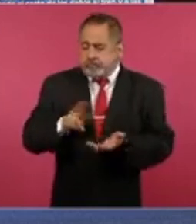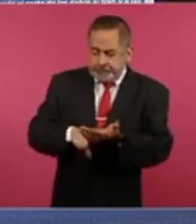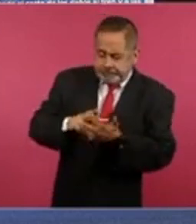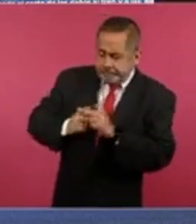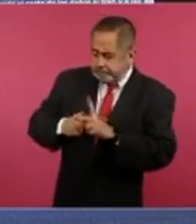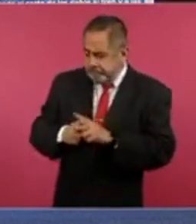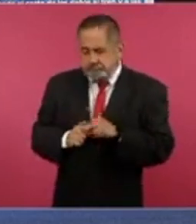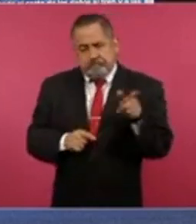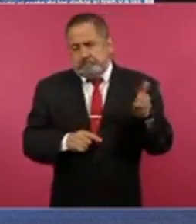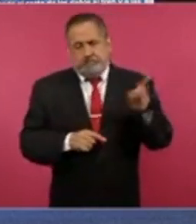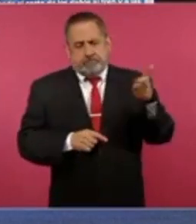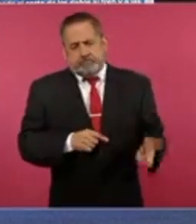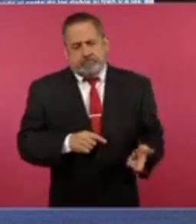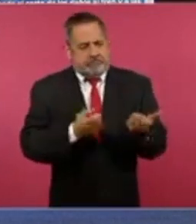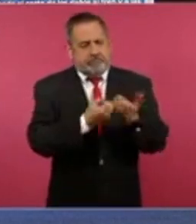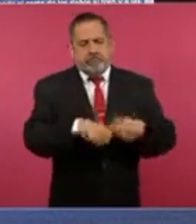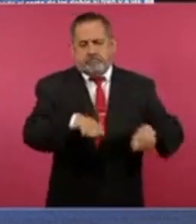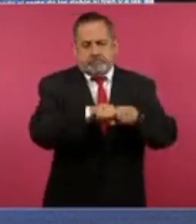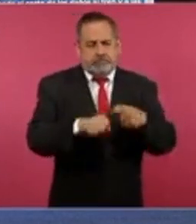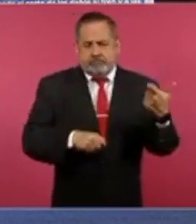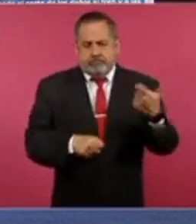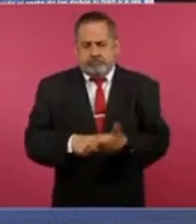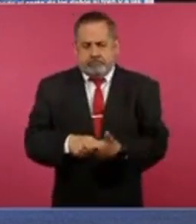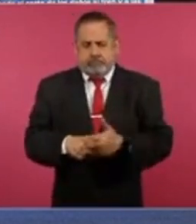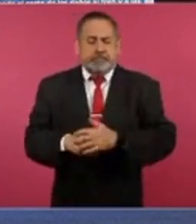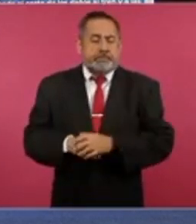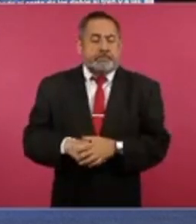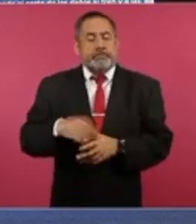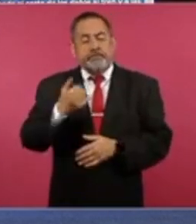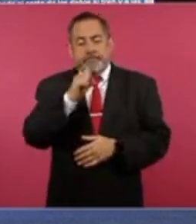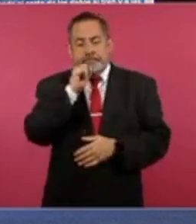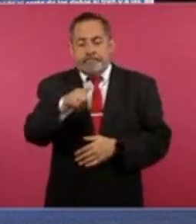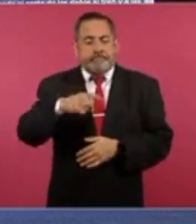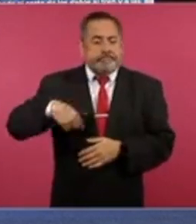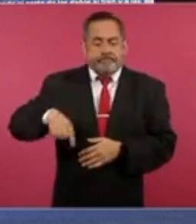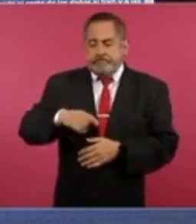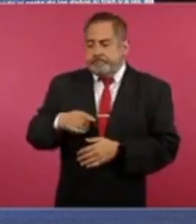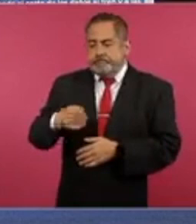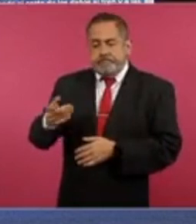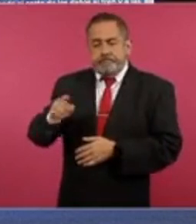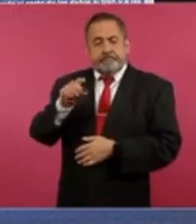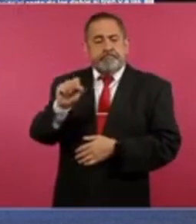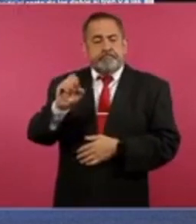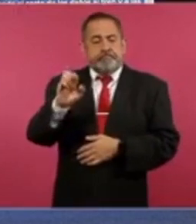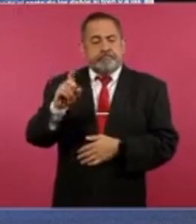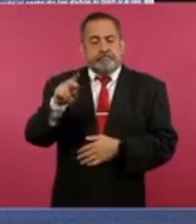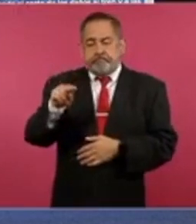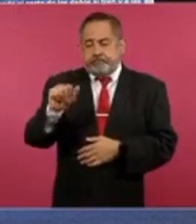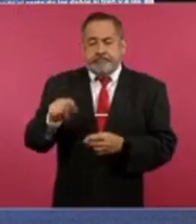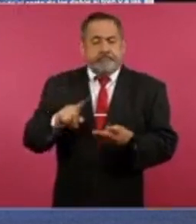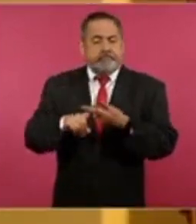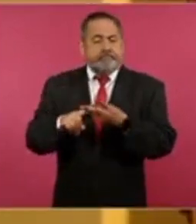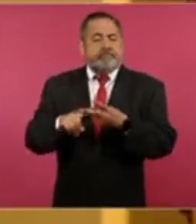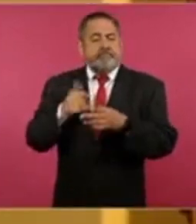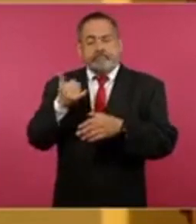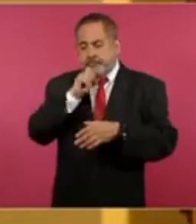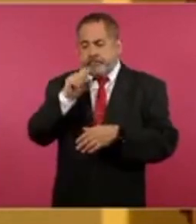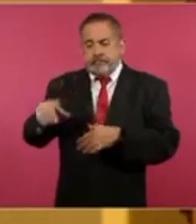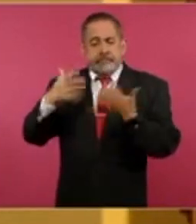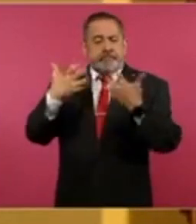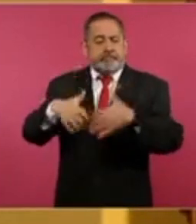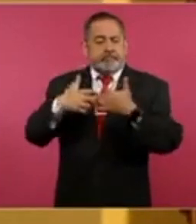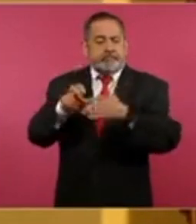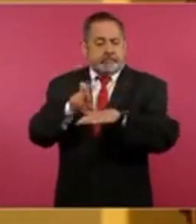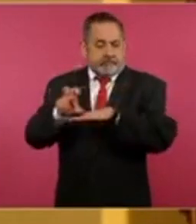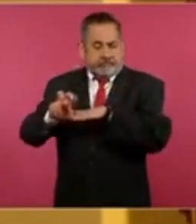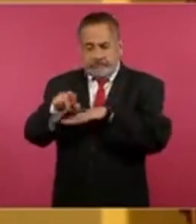daños y las asesorías jurídicas tanto de la Secretaría de la Defensa Nacional como del Tren Maya han estado